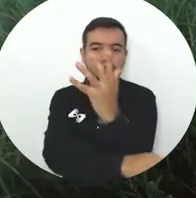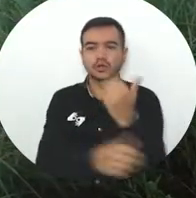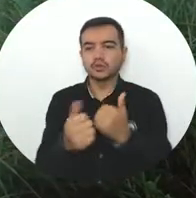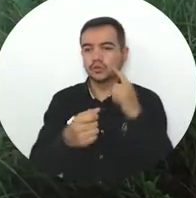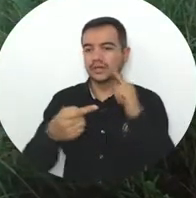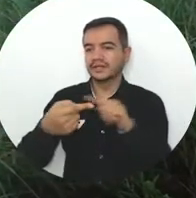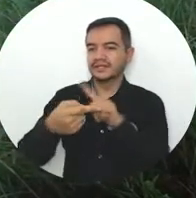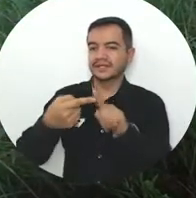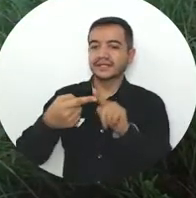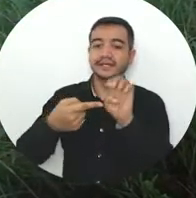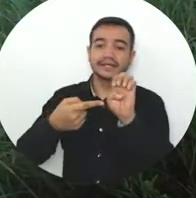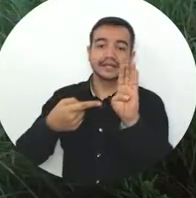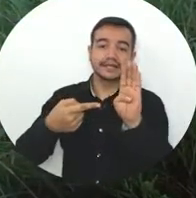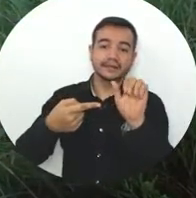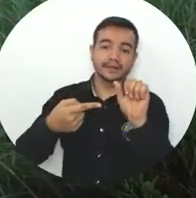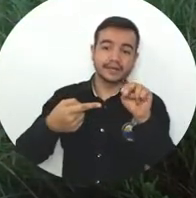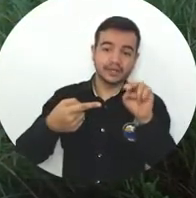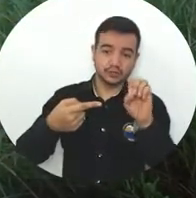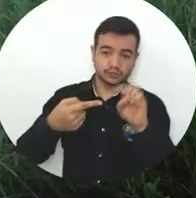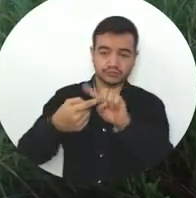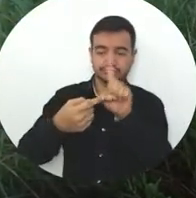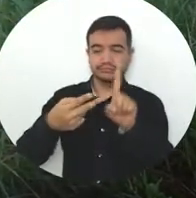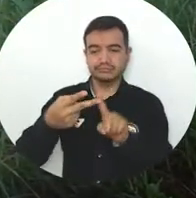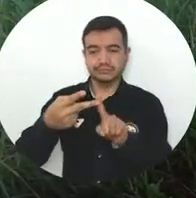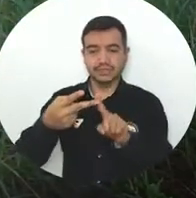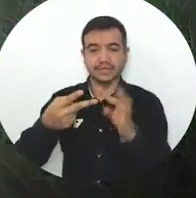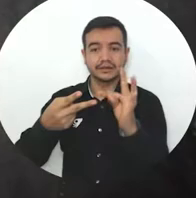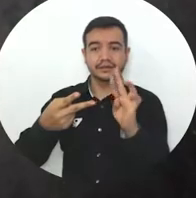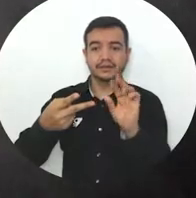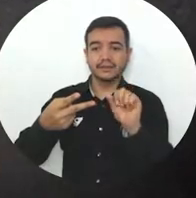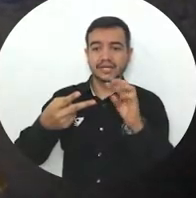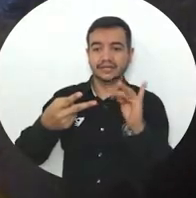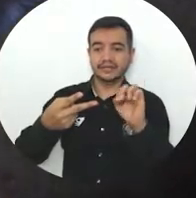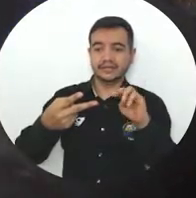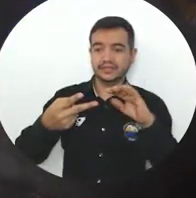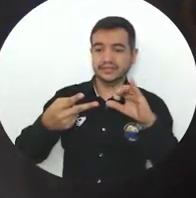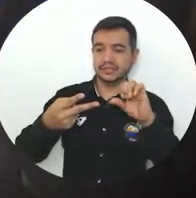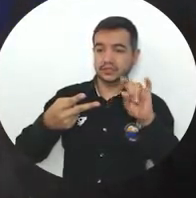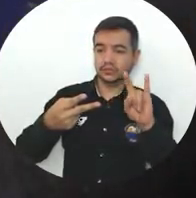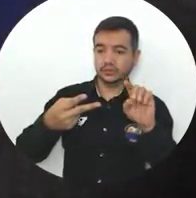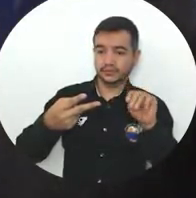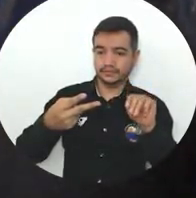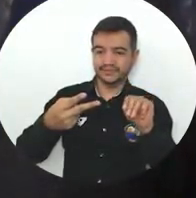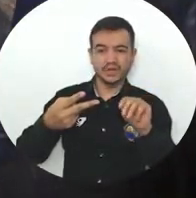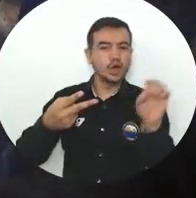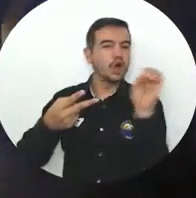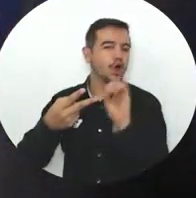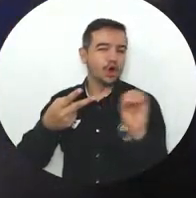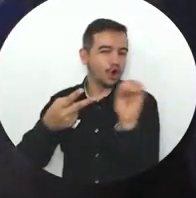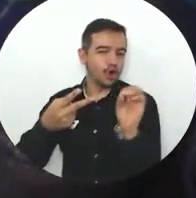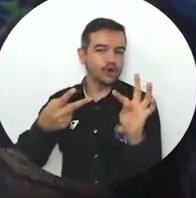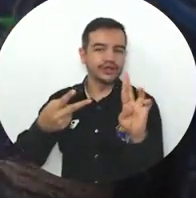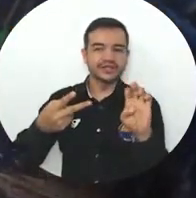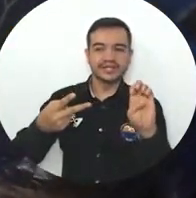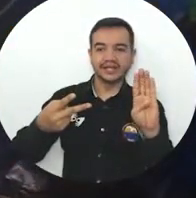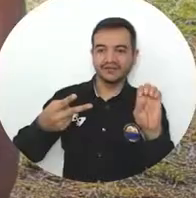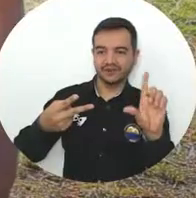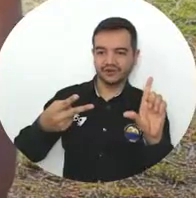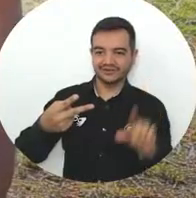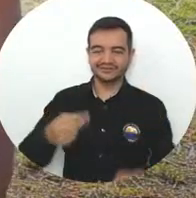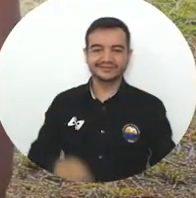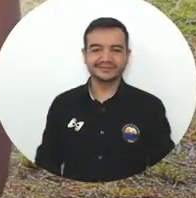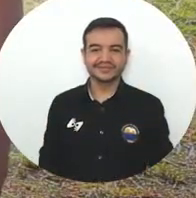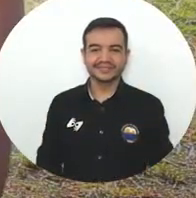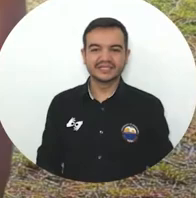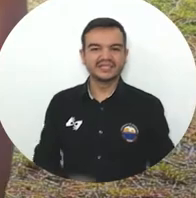tenemos entre ellos el ébano, tenemos el platinicium, conocido popularmente como trébol.